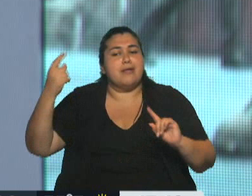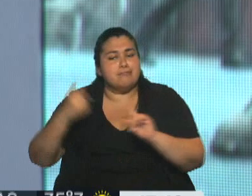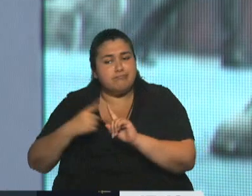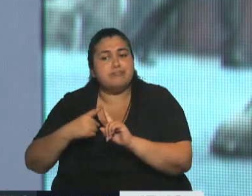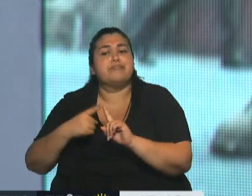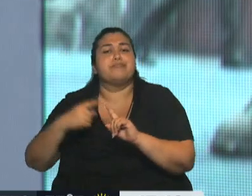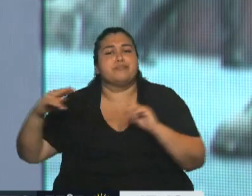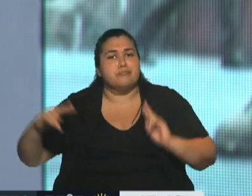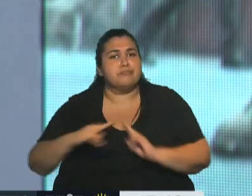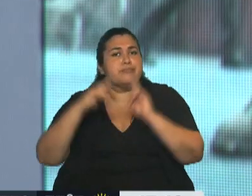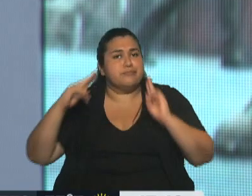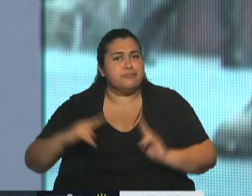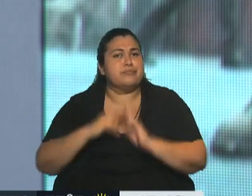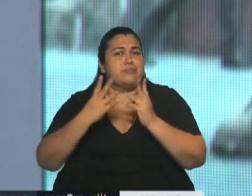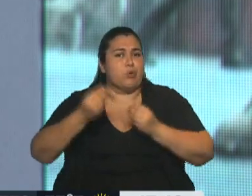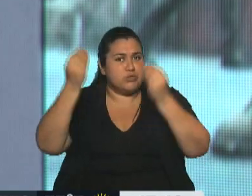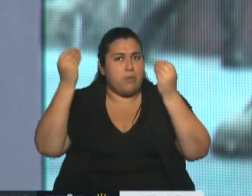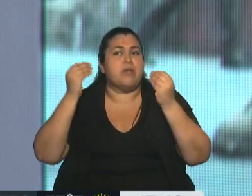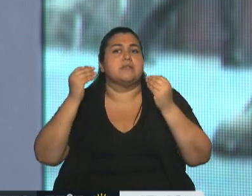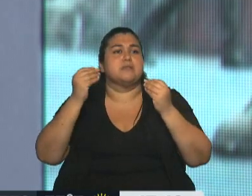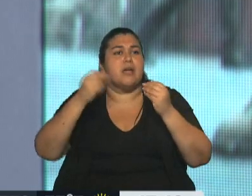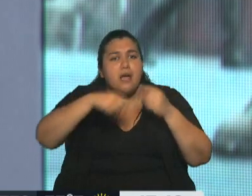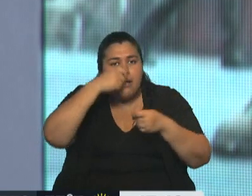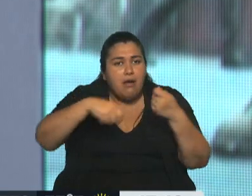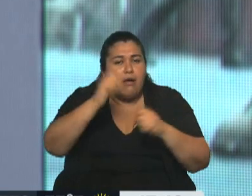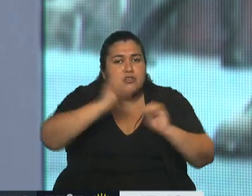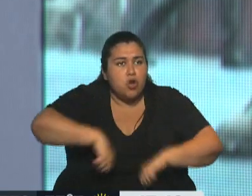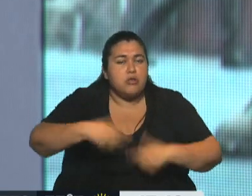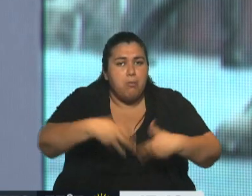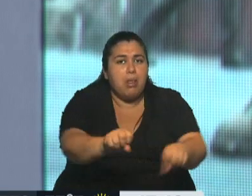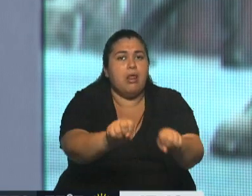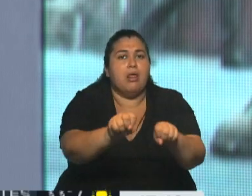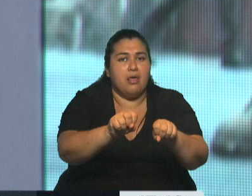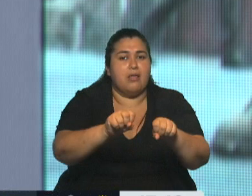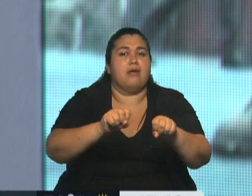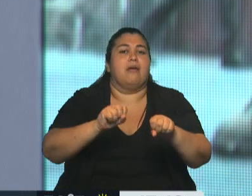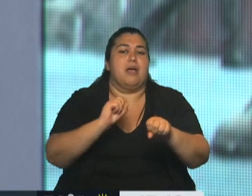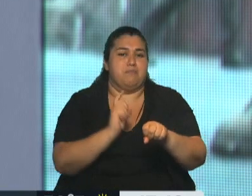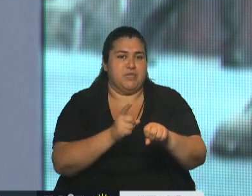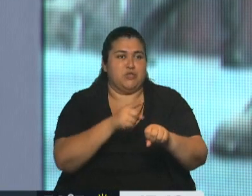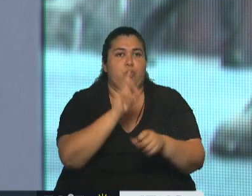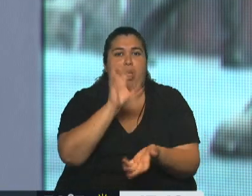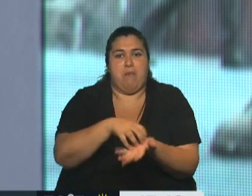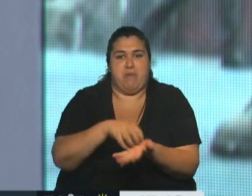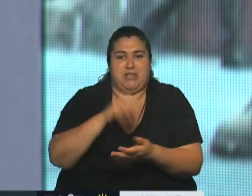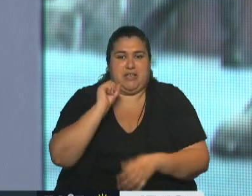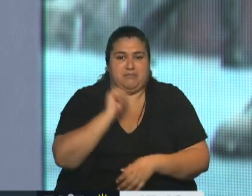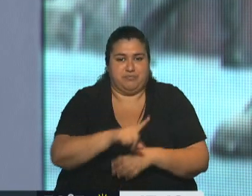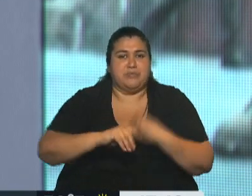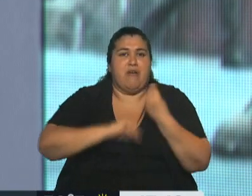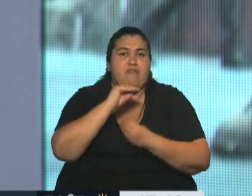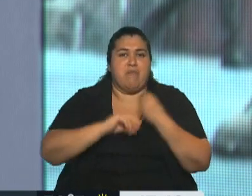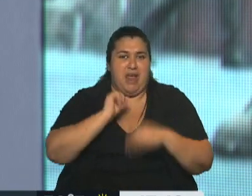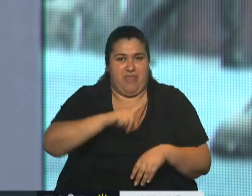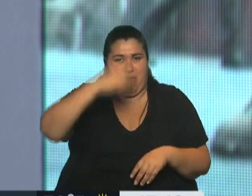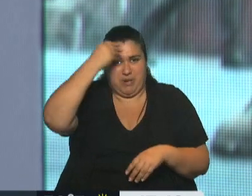han encontrado cargamentos de droga camuflados en parte de lo que eran envíos de la empresa de los Noboa en su